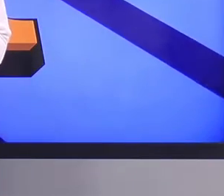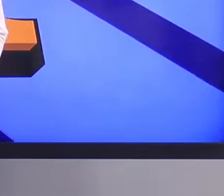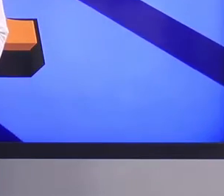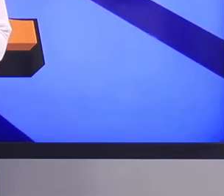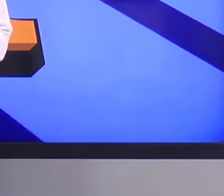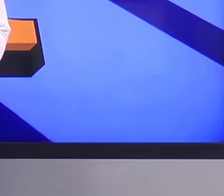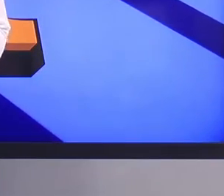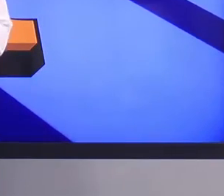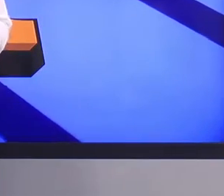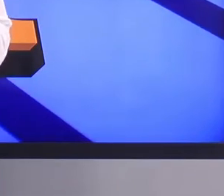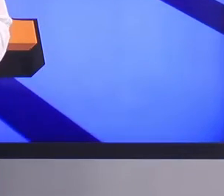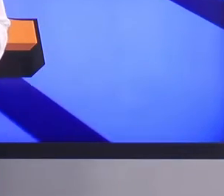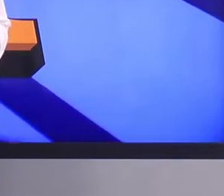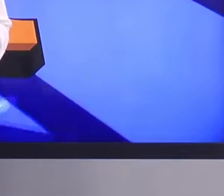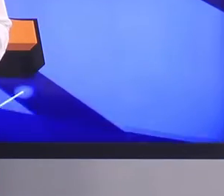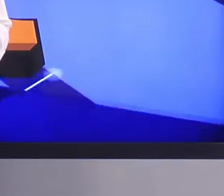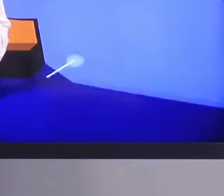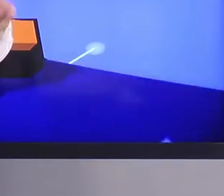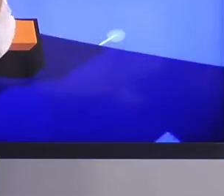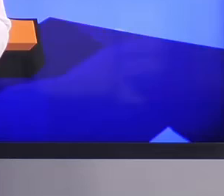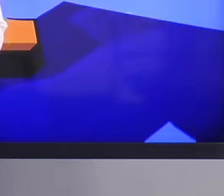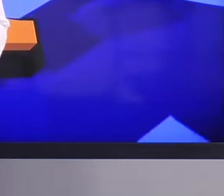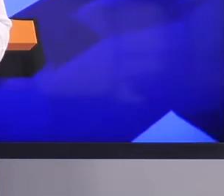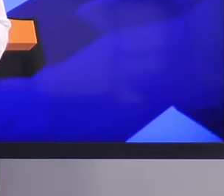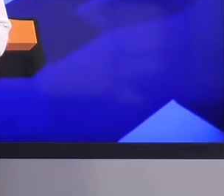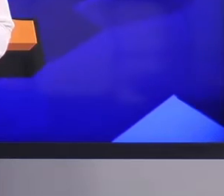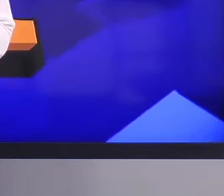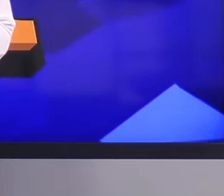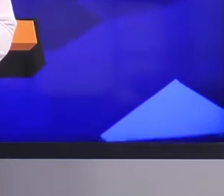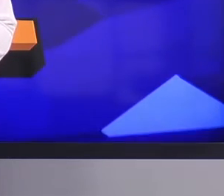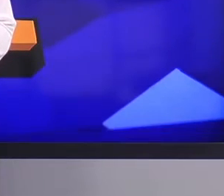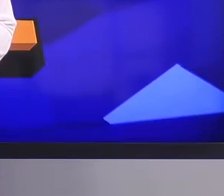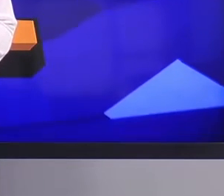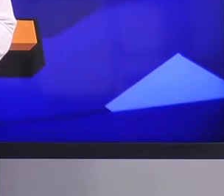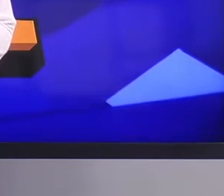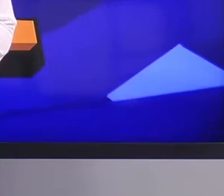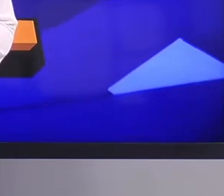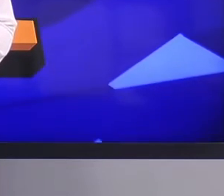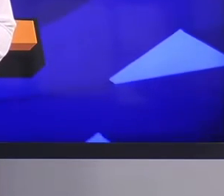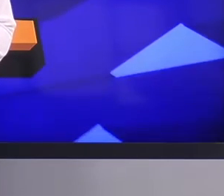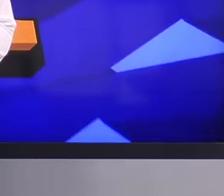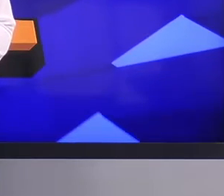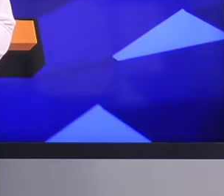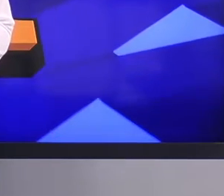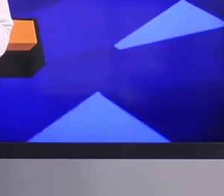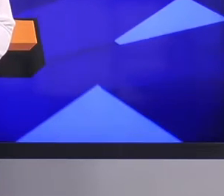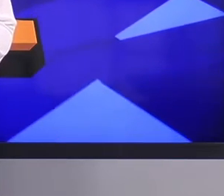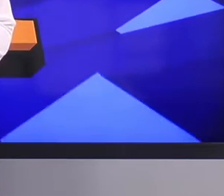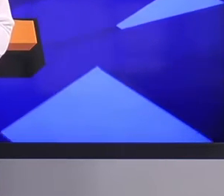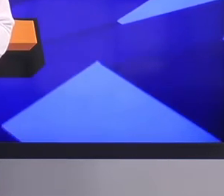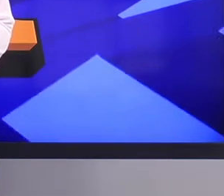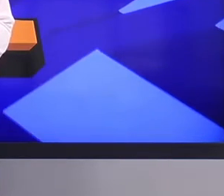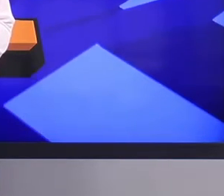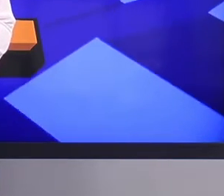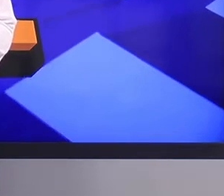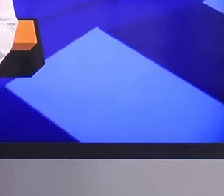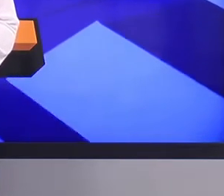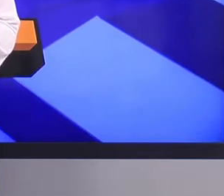compañero sentimental. Estas y otras informaciones en la presente emisión. Bienvenidos al noticiero que usted quiere ver. Bienvenidos a Enlace